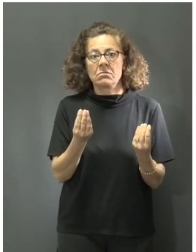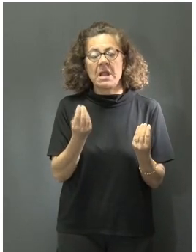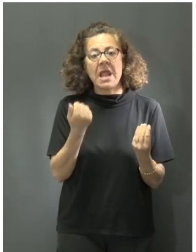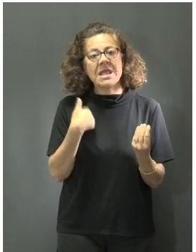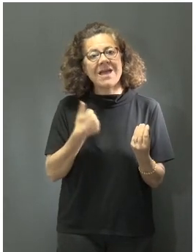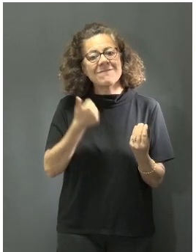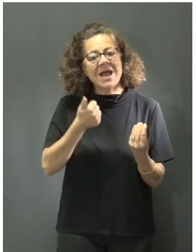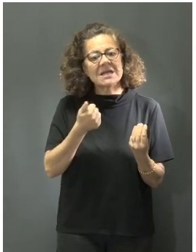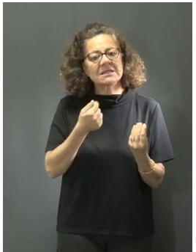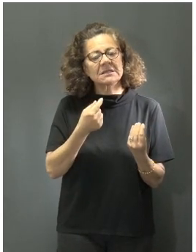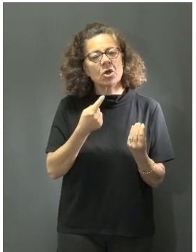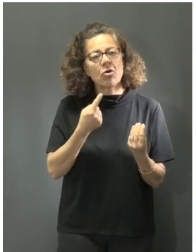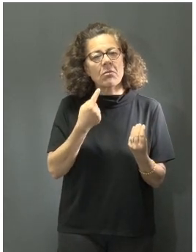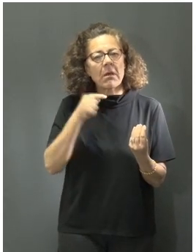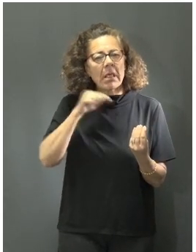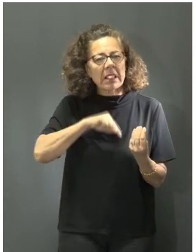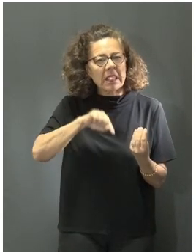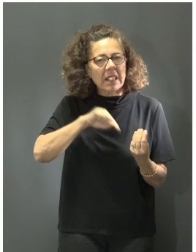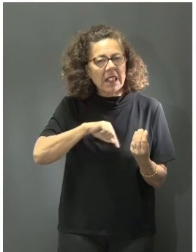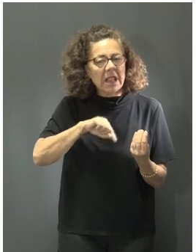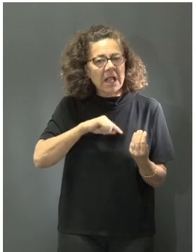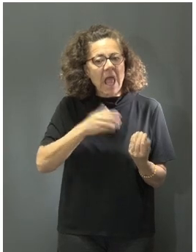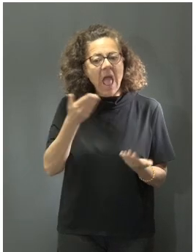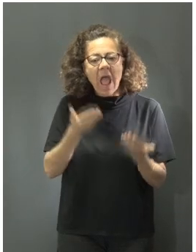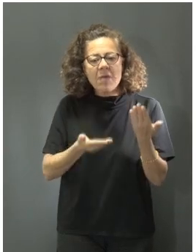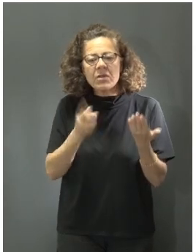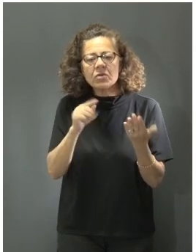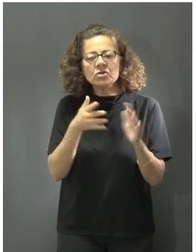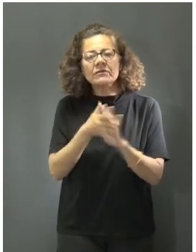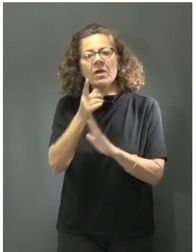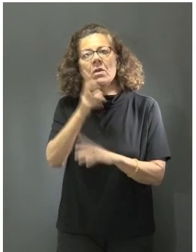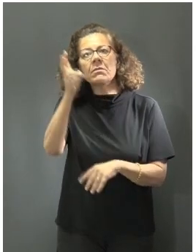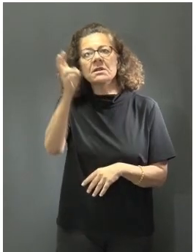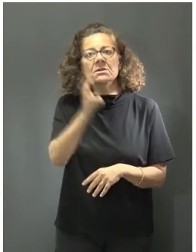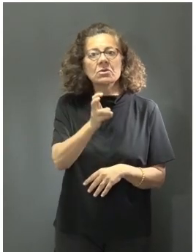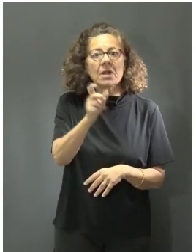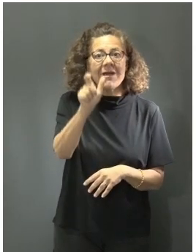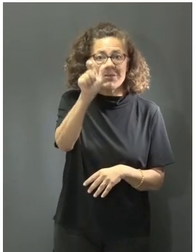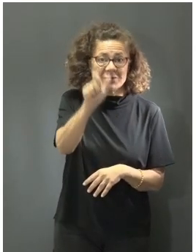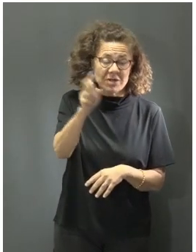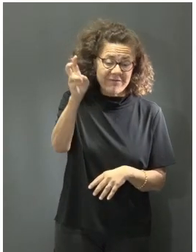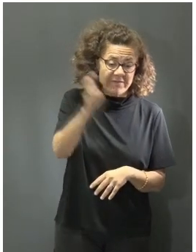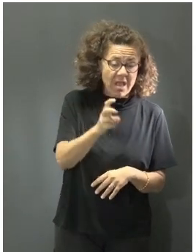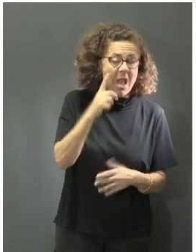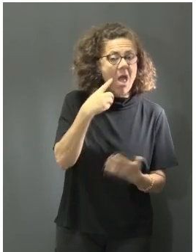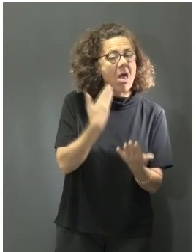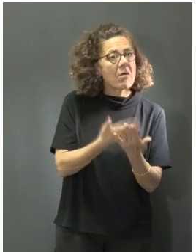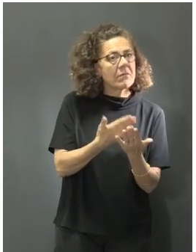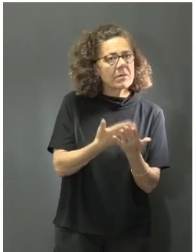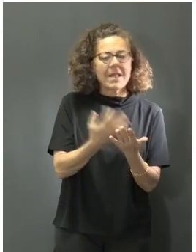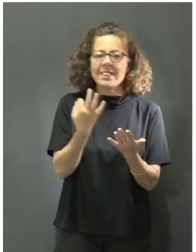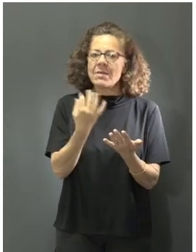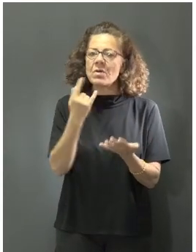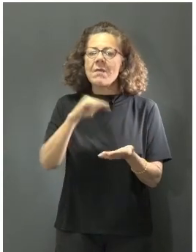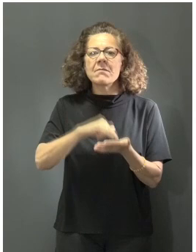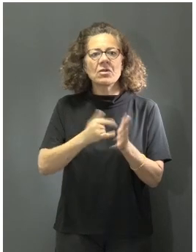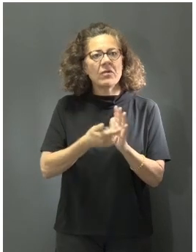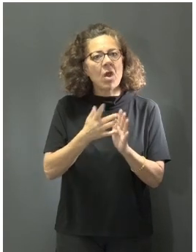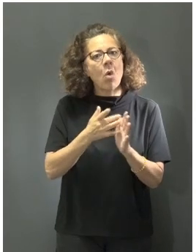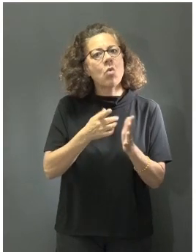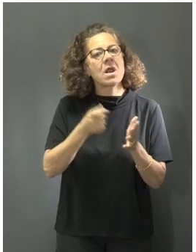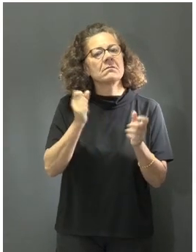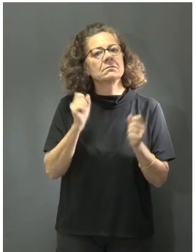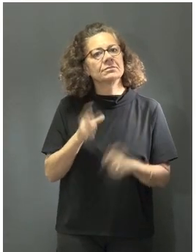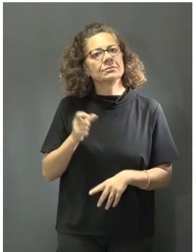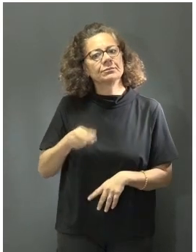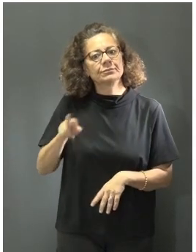más conciencia de que la evaluación no es que alguien vaya y pruebe cómo funciona algo, sino que tiene que haber una metodología, una sistematización,